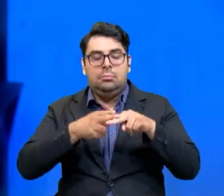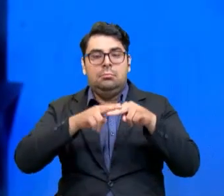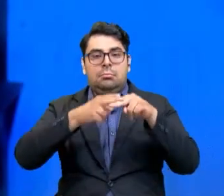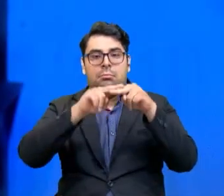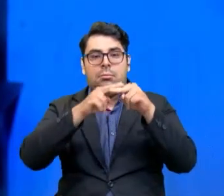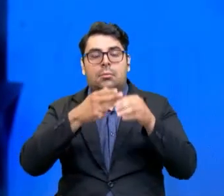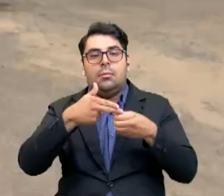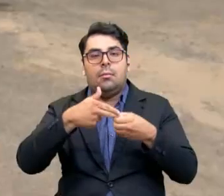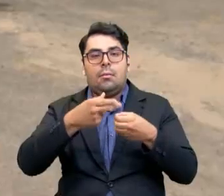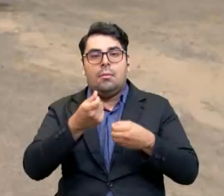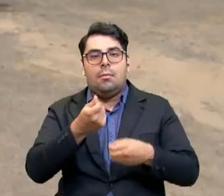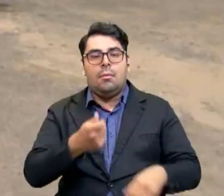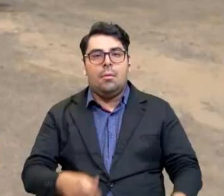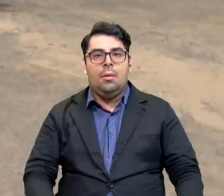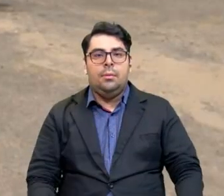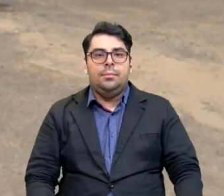gasolina.